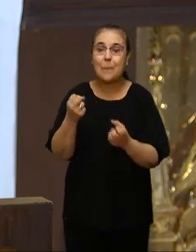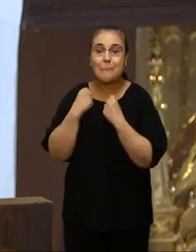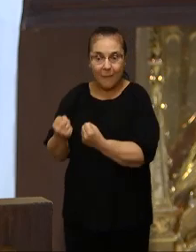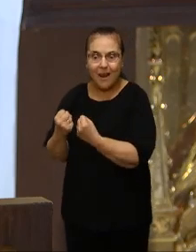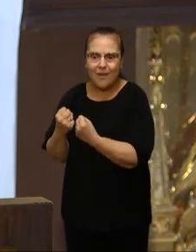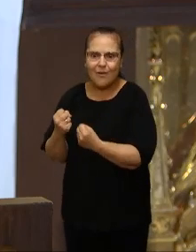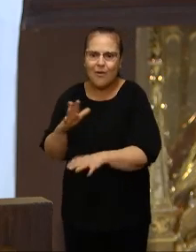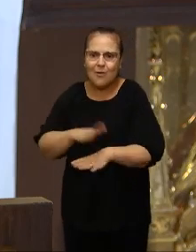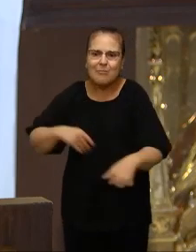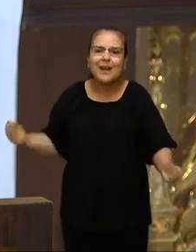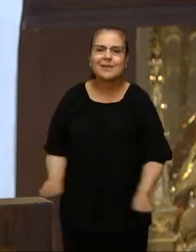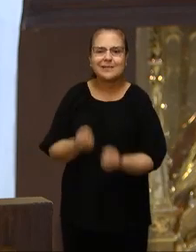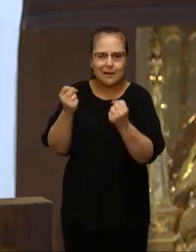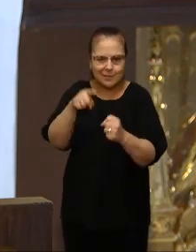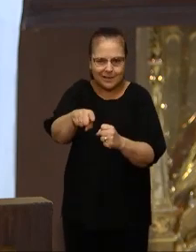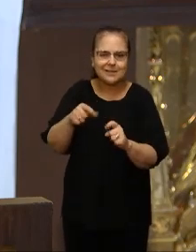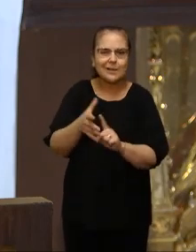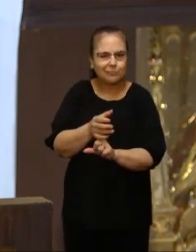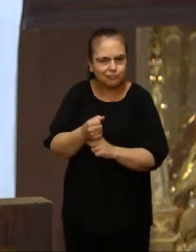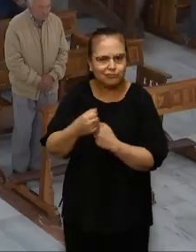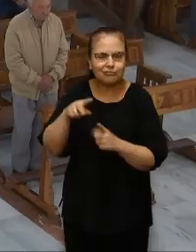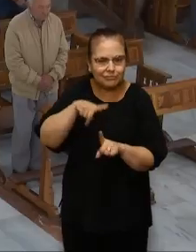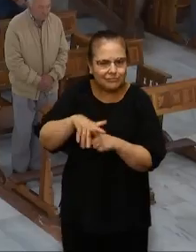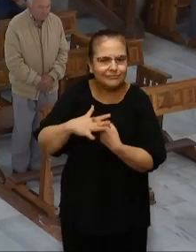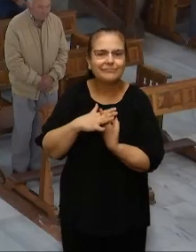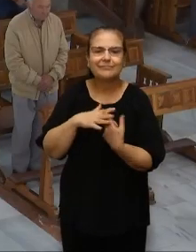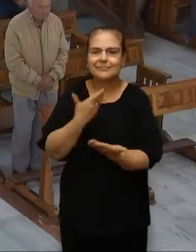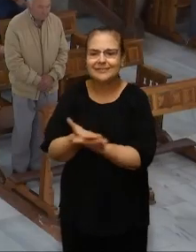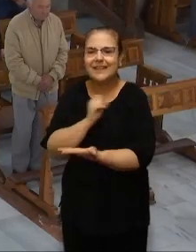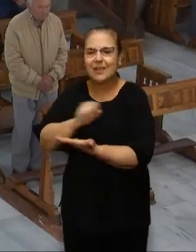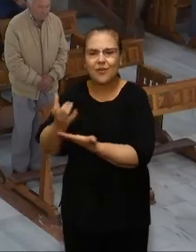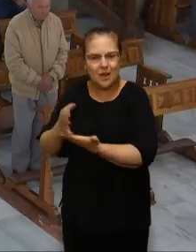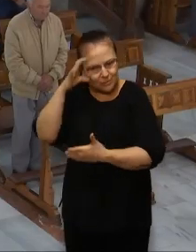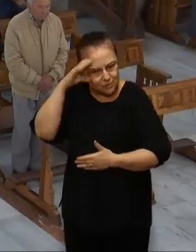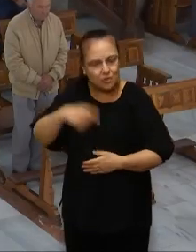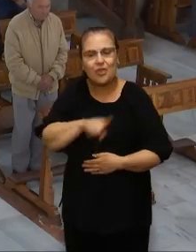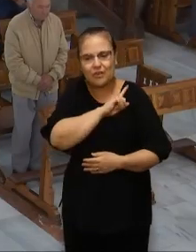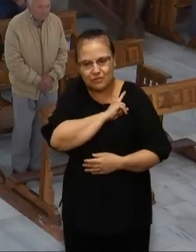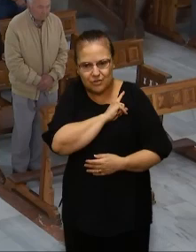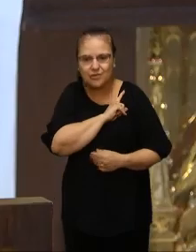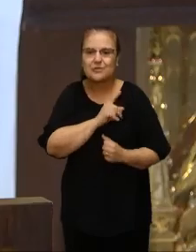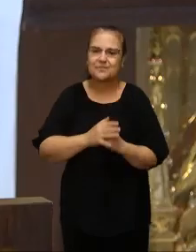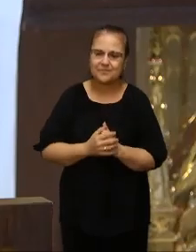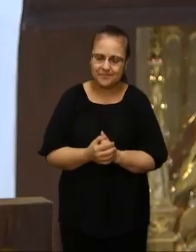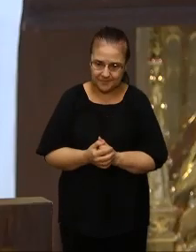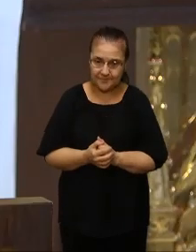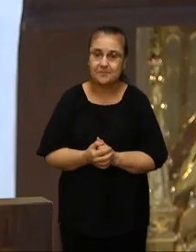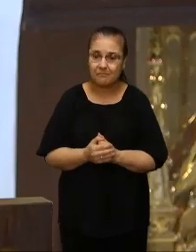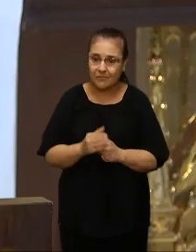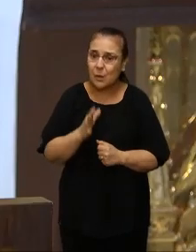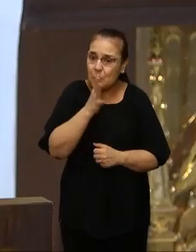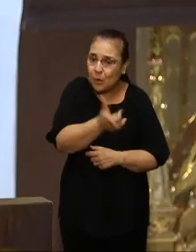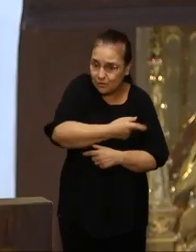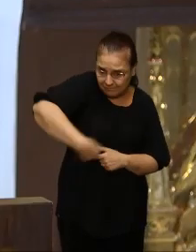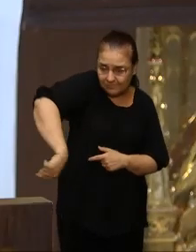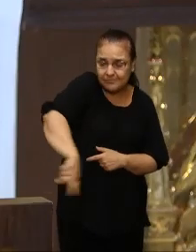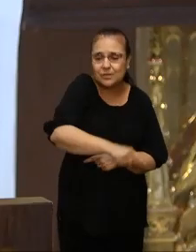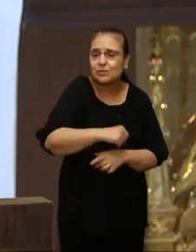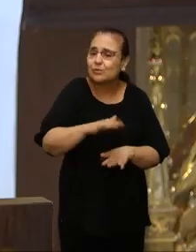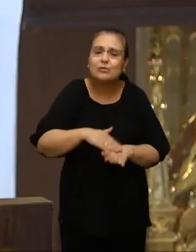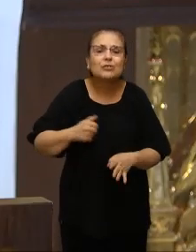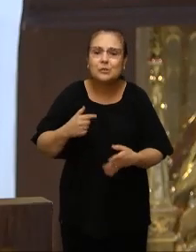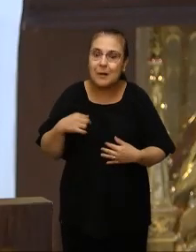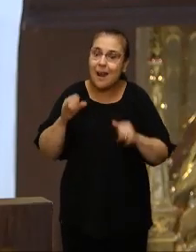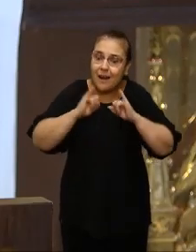para salvarse de esta situación, roguemos al Señor. Te rogamos, óyenos. Por nosotros, para